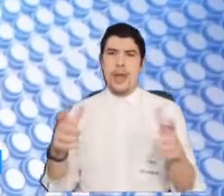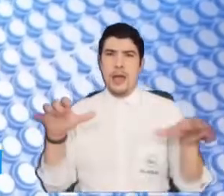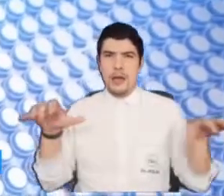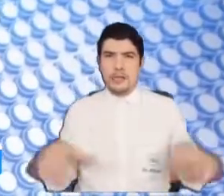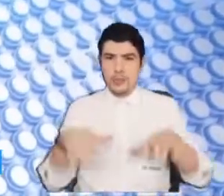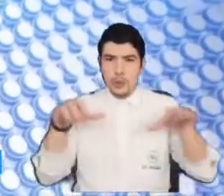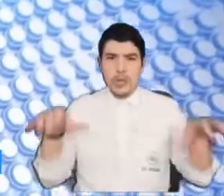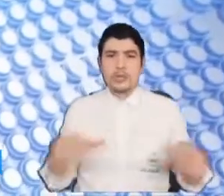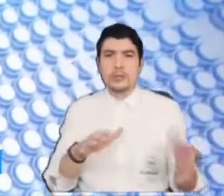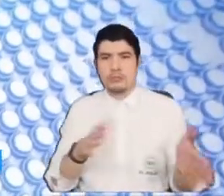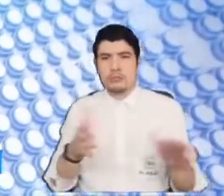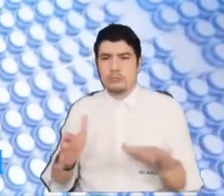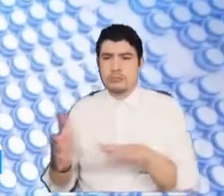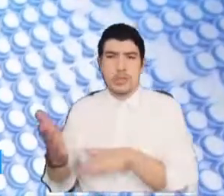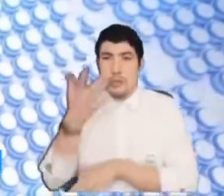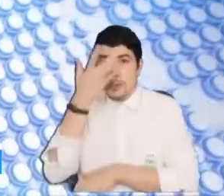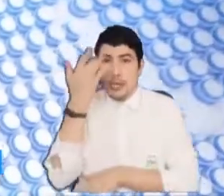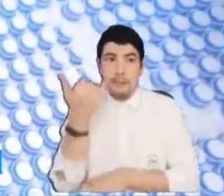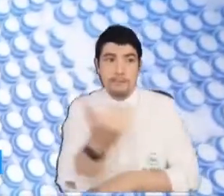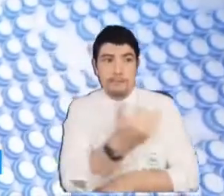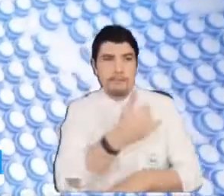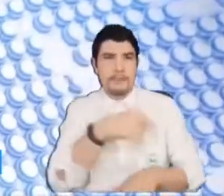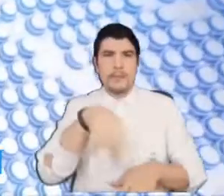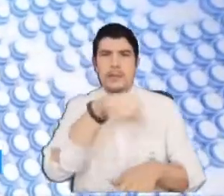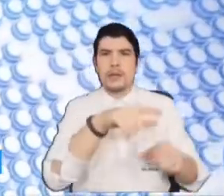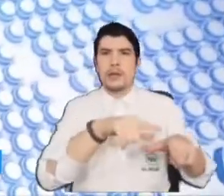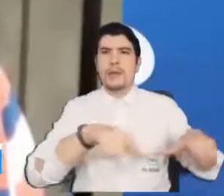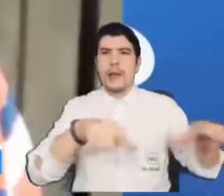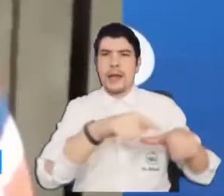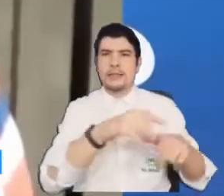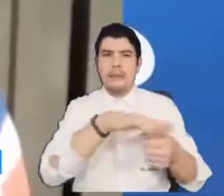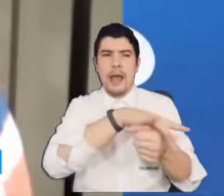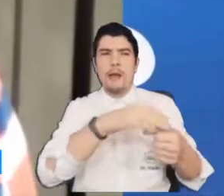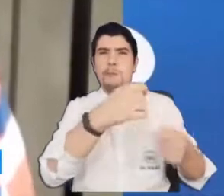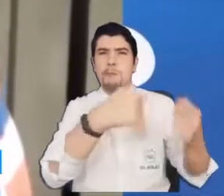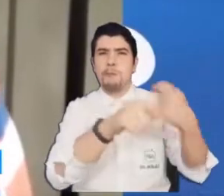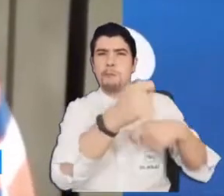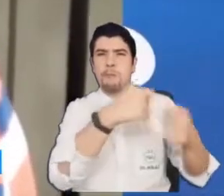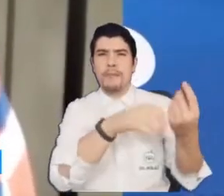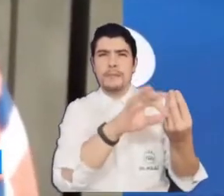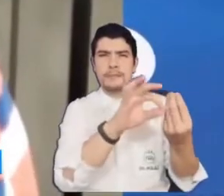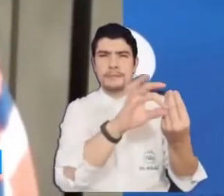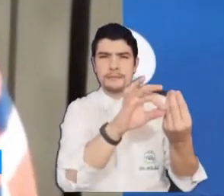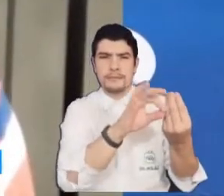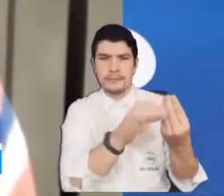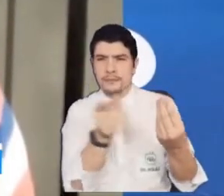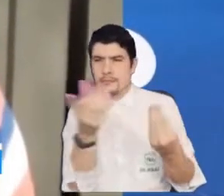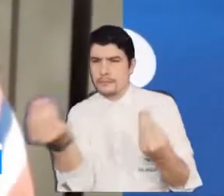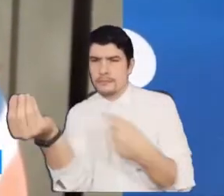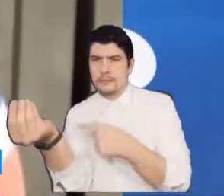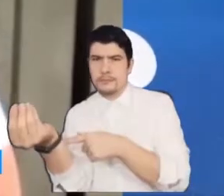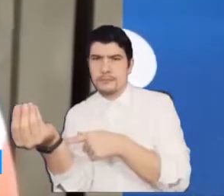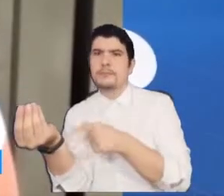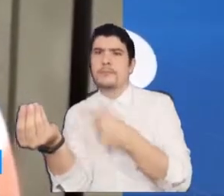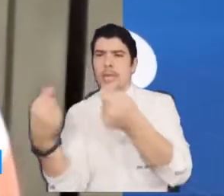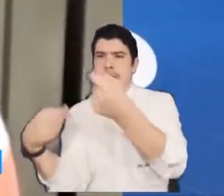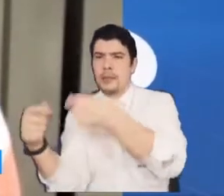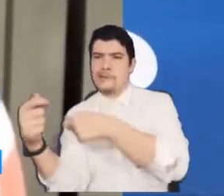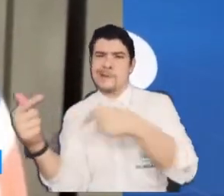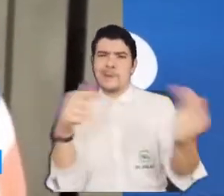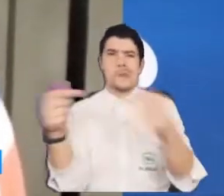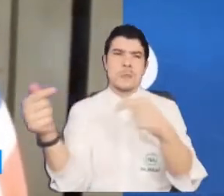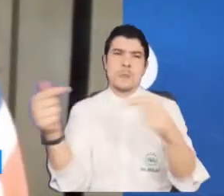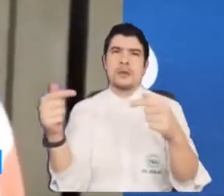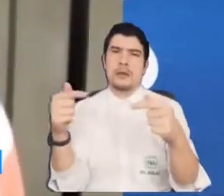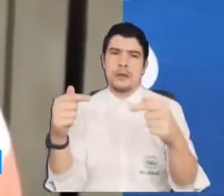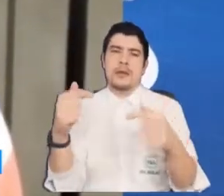por la existencia de ollas del microtráfico y hurtos. Yo le hago un llamado a la gente, a la ciudadanía, que pongamos pilas, que pongamos